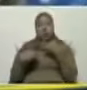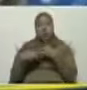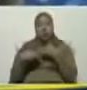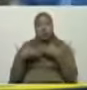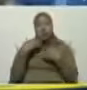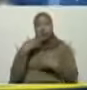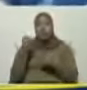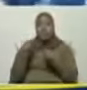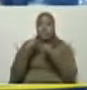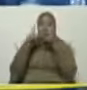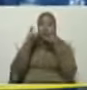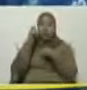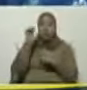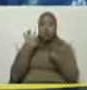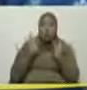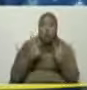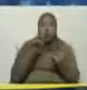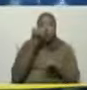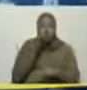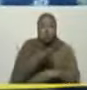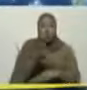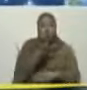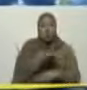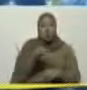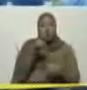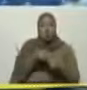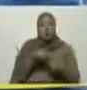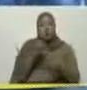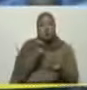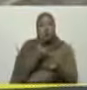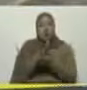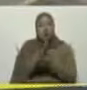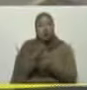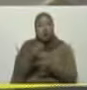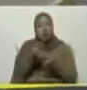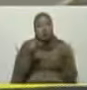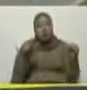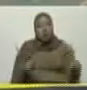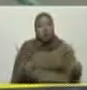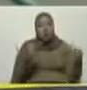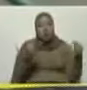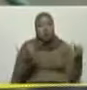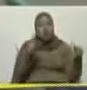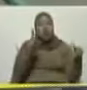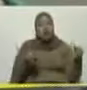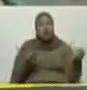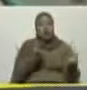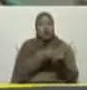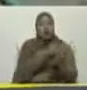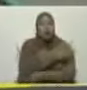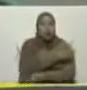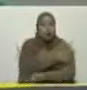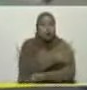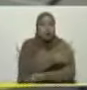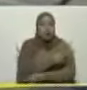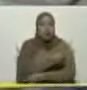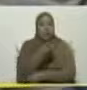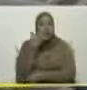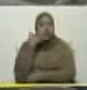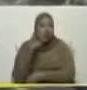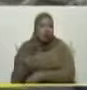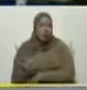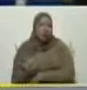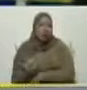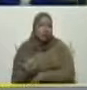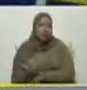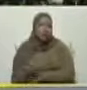impresionante yo dije el pueblo de barina le metió medio guarine al fascismo que se apareció por allá una guarada y